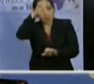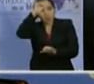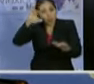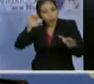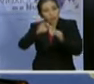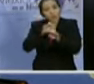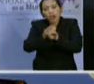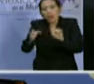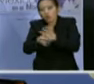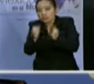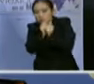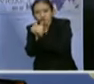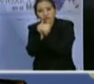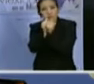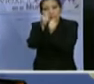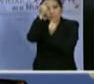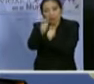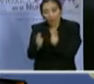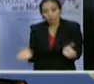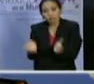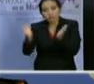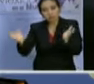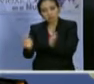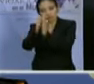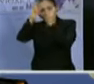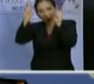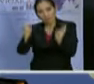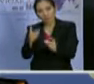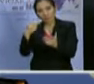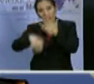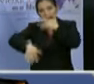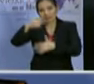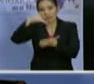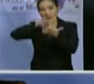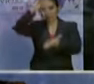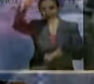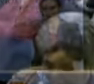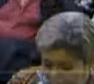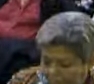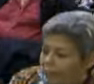en qué cosas hacer juntos para impulsar la Agenda de Desarrollo 2015. Muchas gracias.